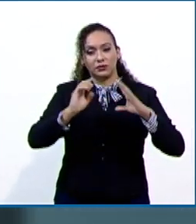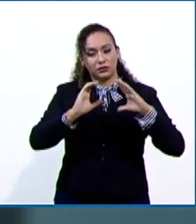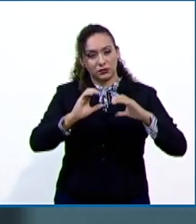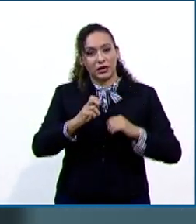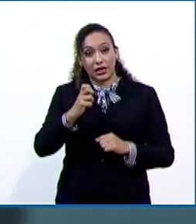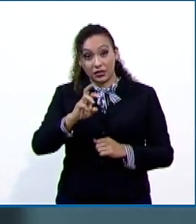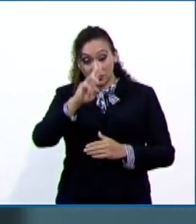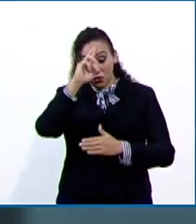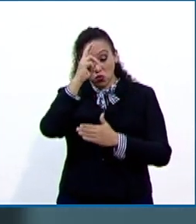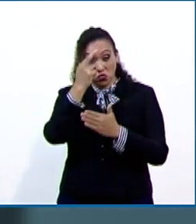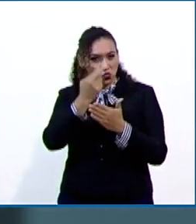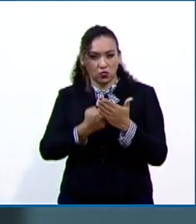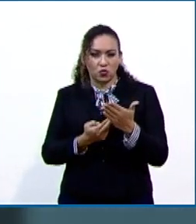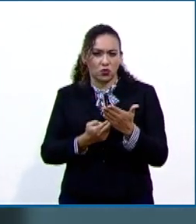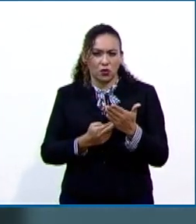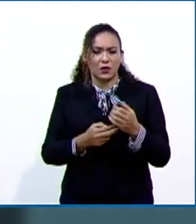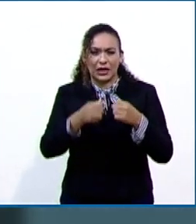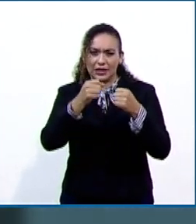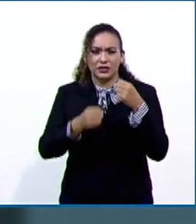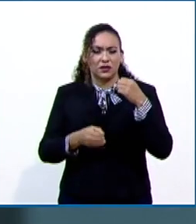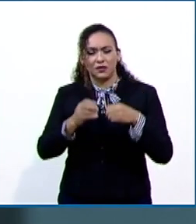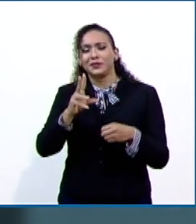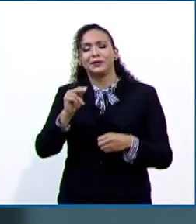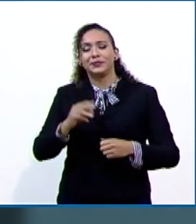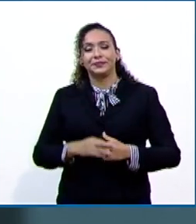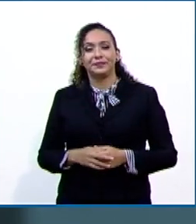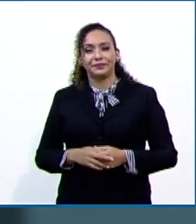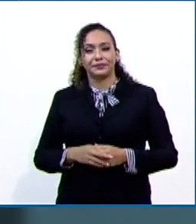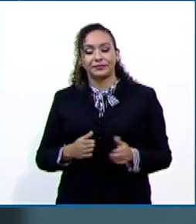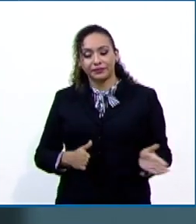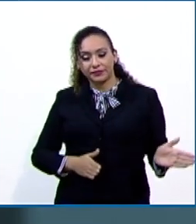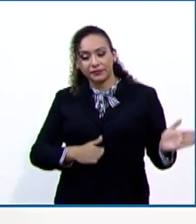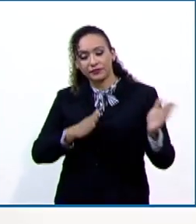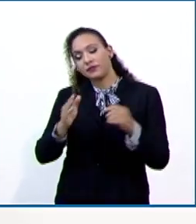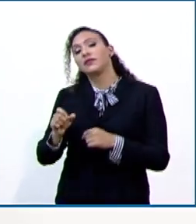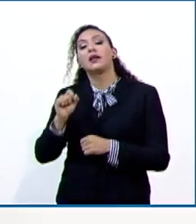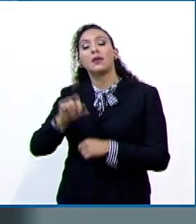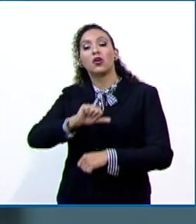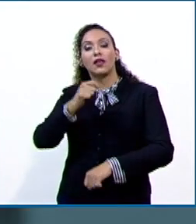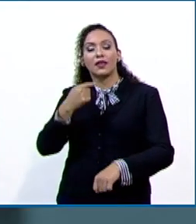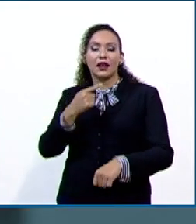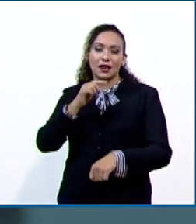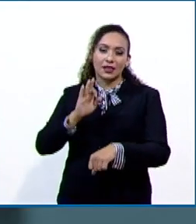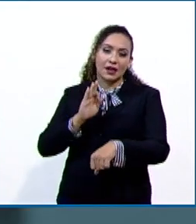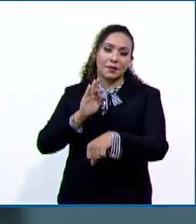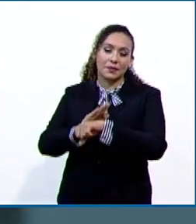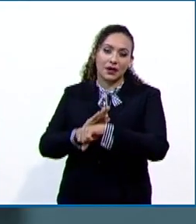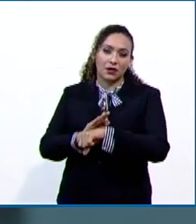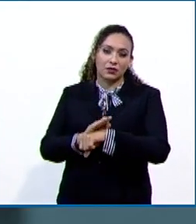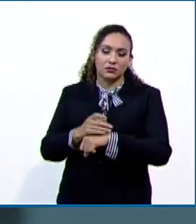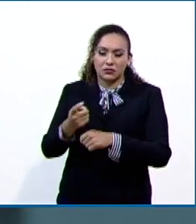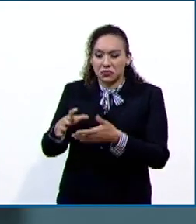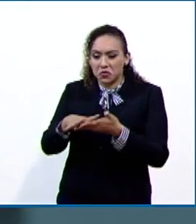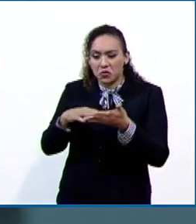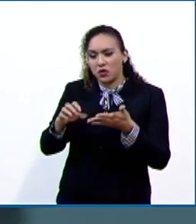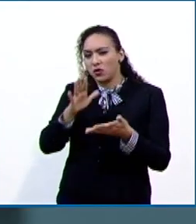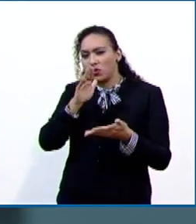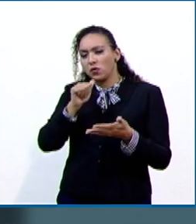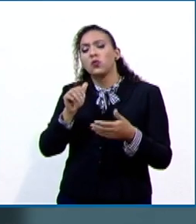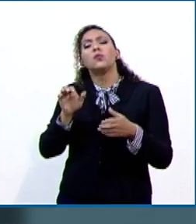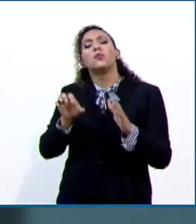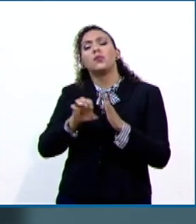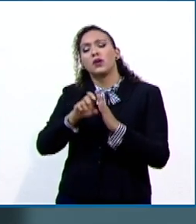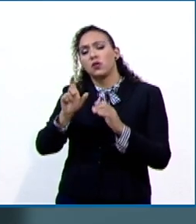el derecho a la seguridad jurídica. Y demanda de amparo. No procede su desechamiento de plano cuando